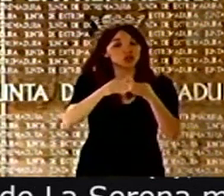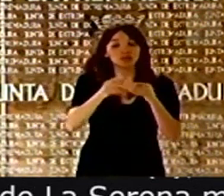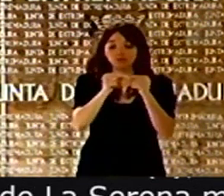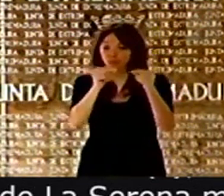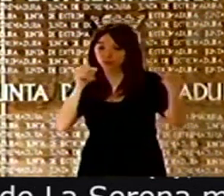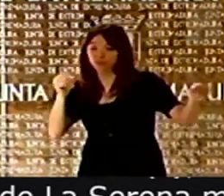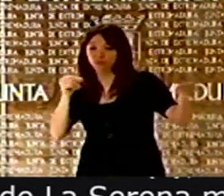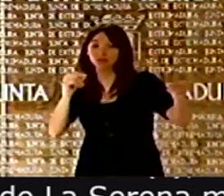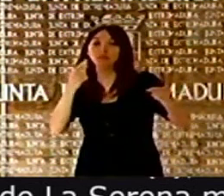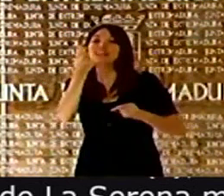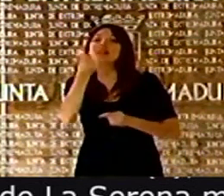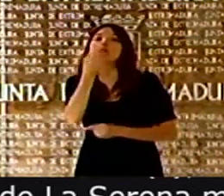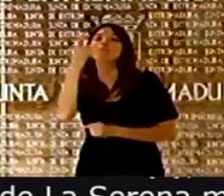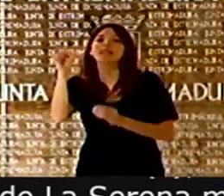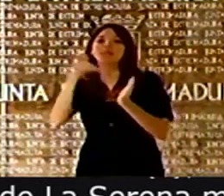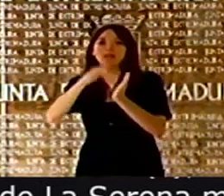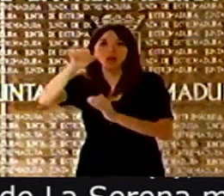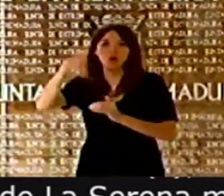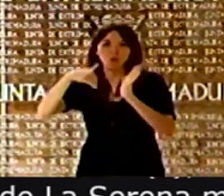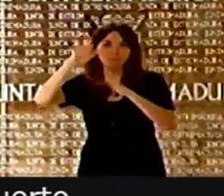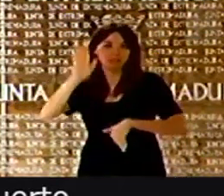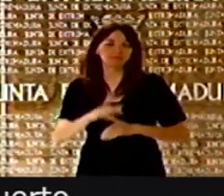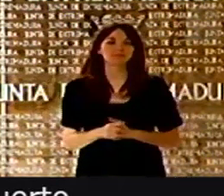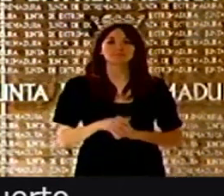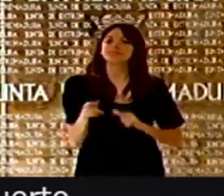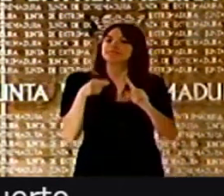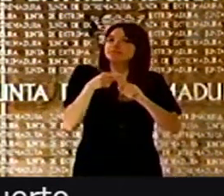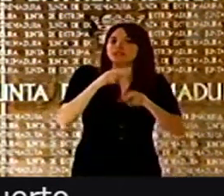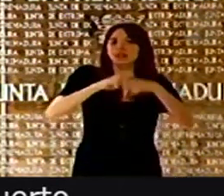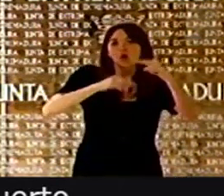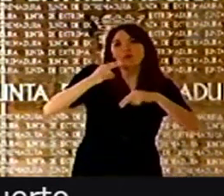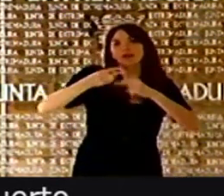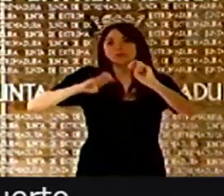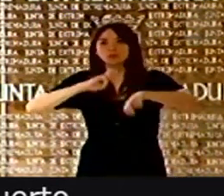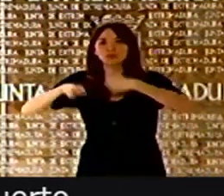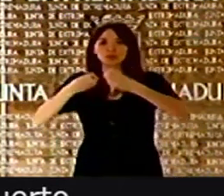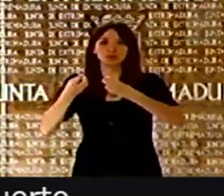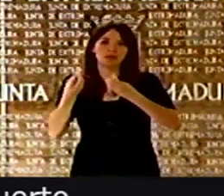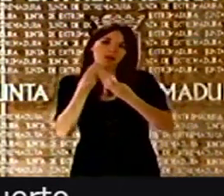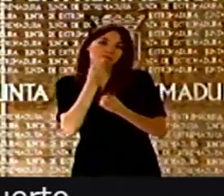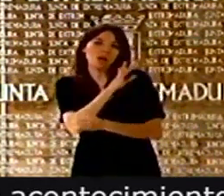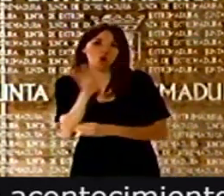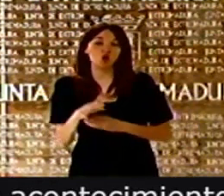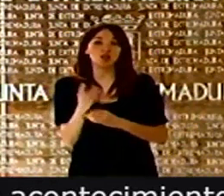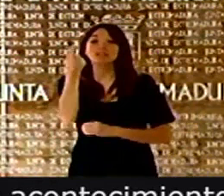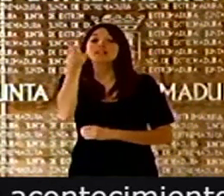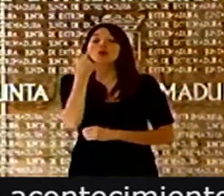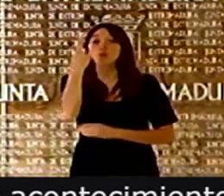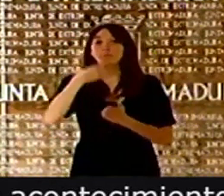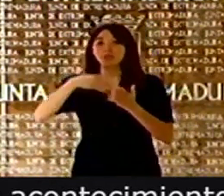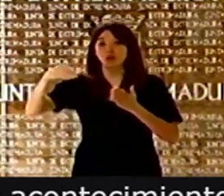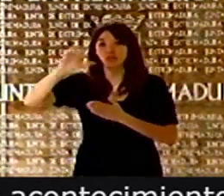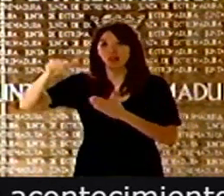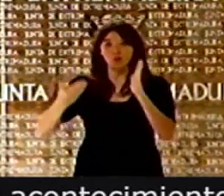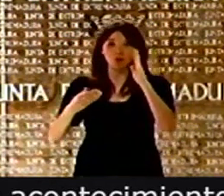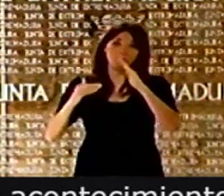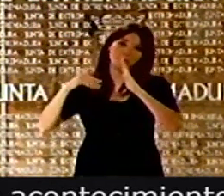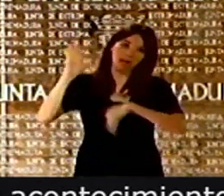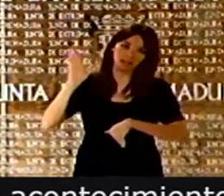segundo lugar, se trata de la contratación de obras, acondicionamiento y mejora por un importe de más de 1 millón de euros, cofinanciados de